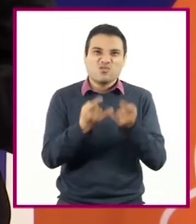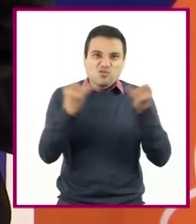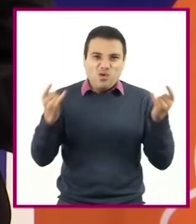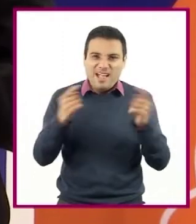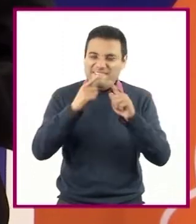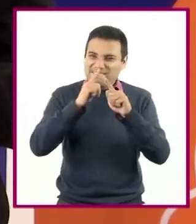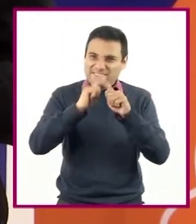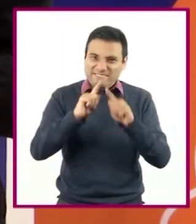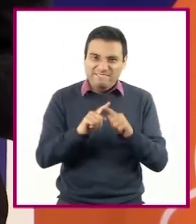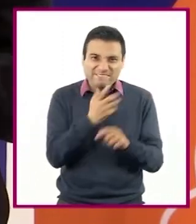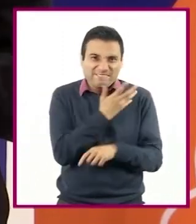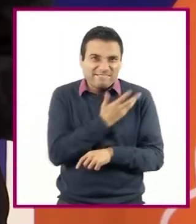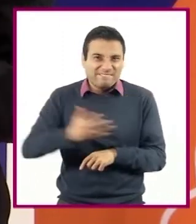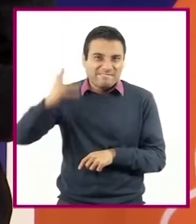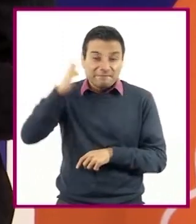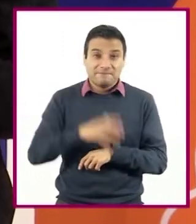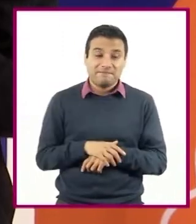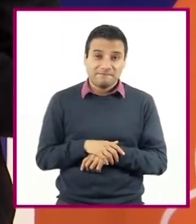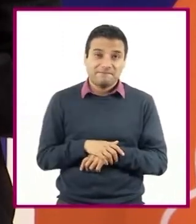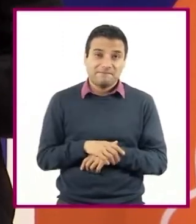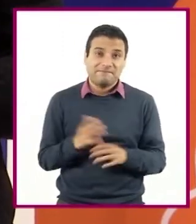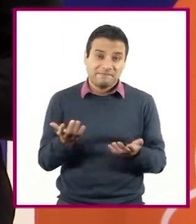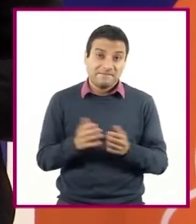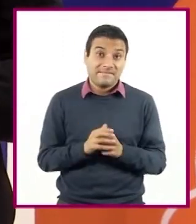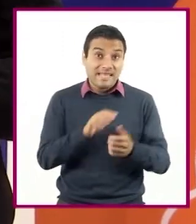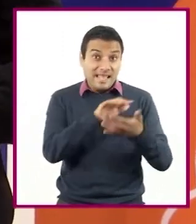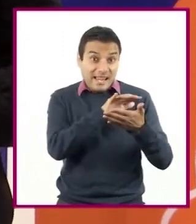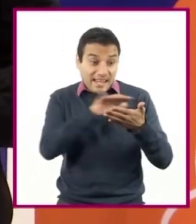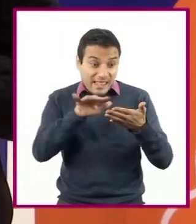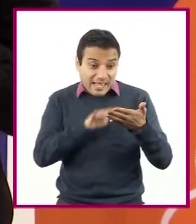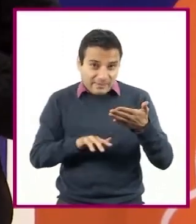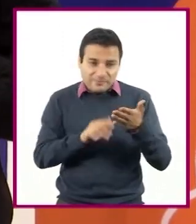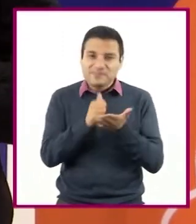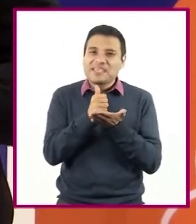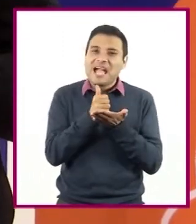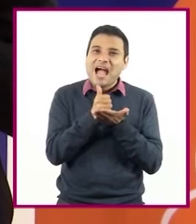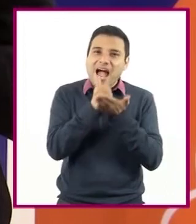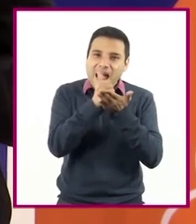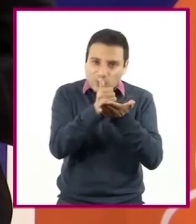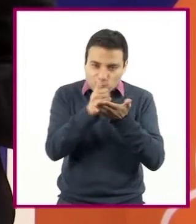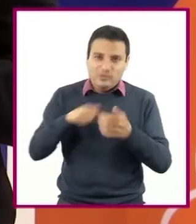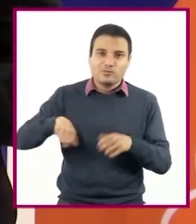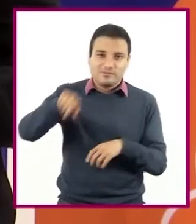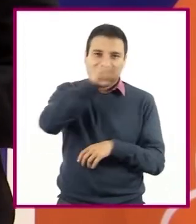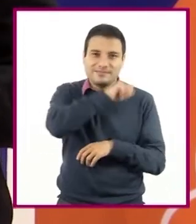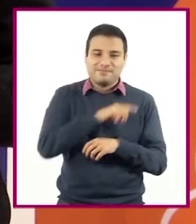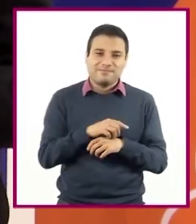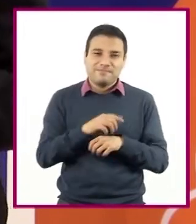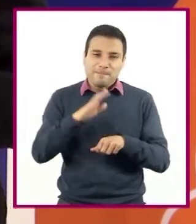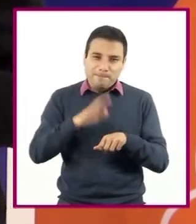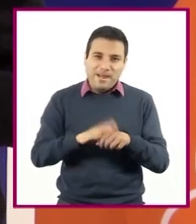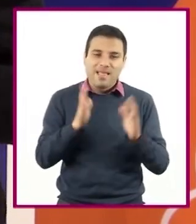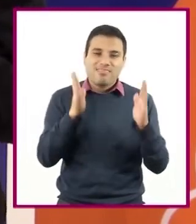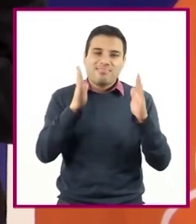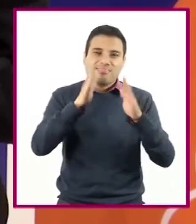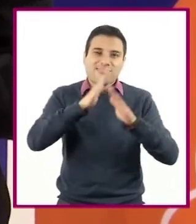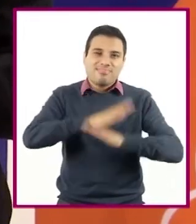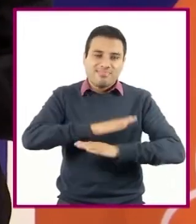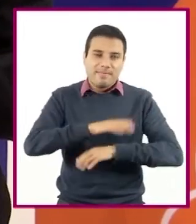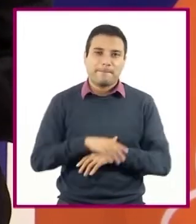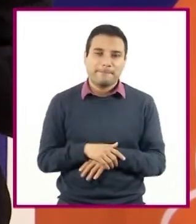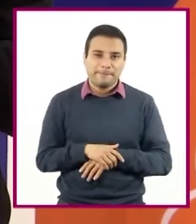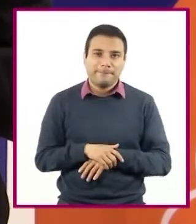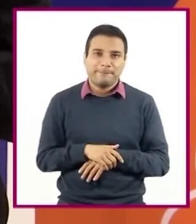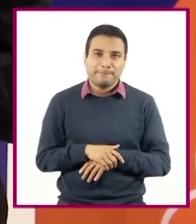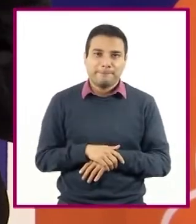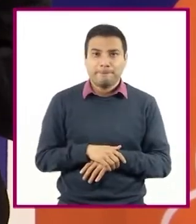gran tentación. De momento, la lectura puede ayudar a burlar las limitaciones momentáneas de estos confinamientos, pero quizás así